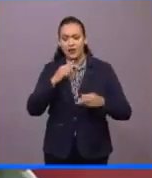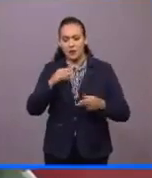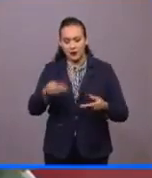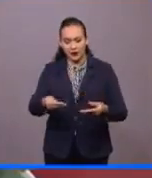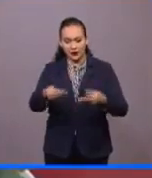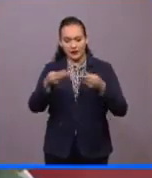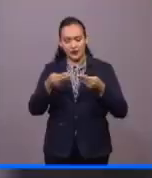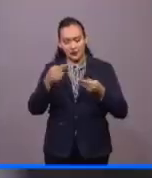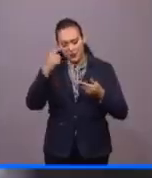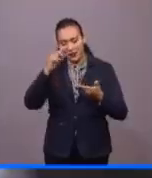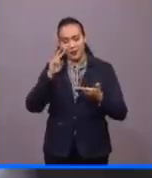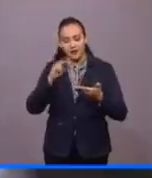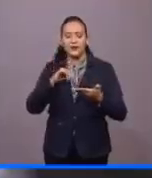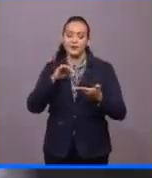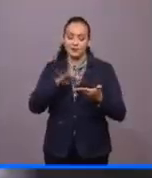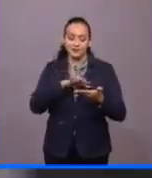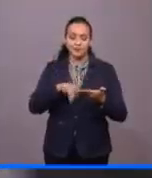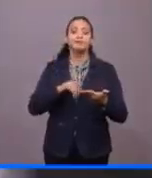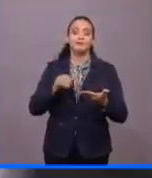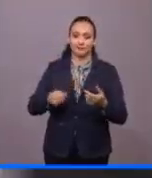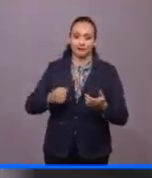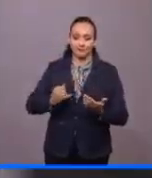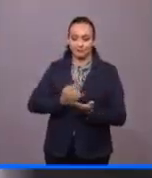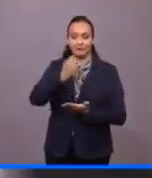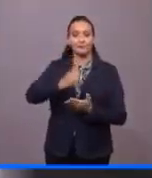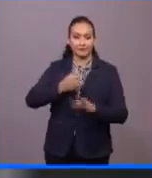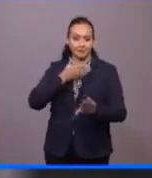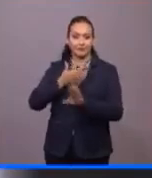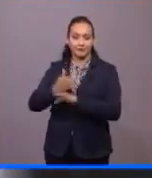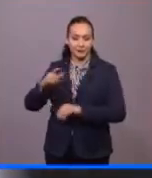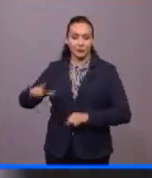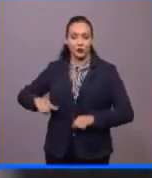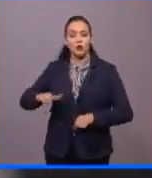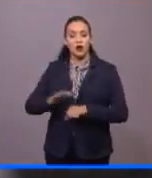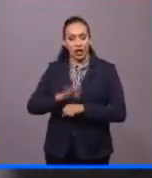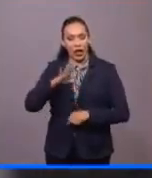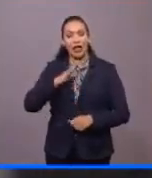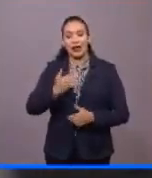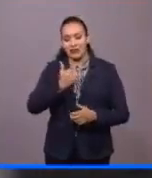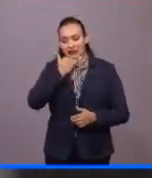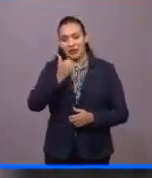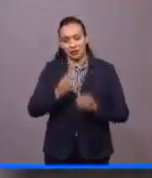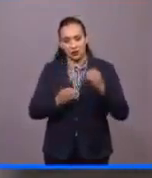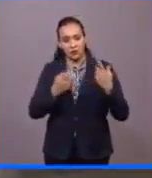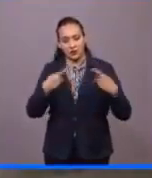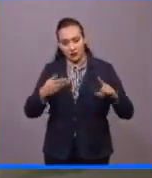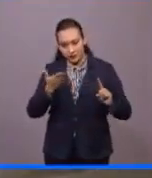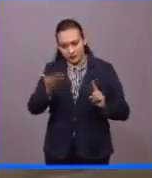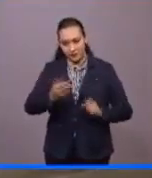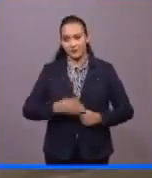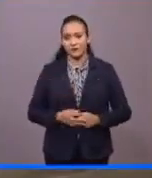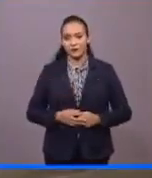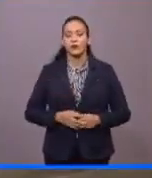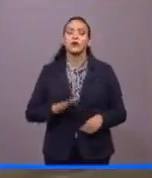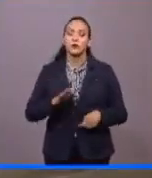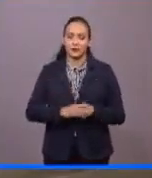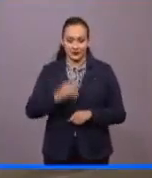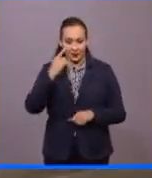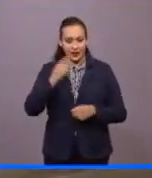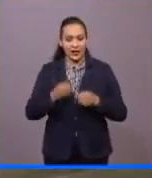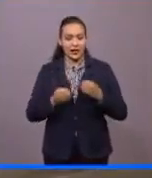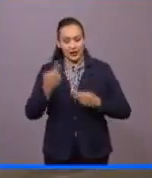se haya interpuesto y que dé firmeza a la sentencia que contenga el error judicial reclamado. Al resolver un